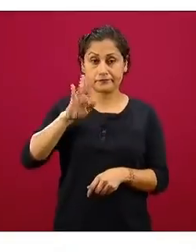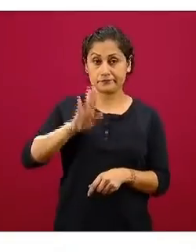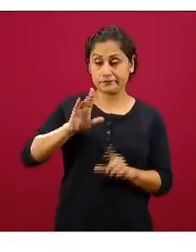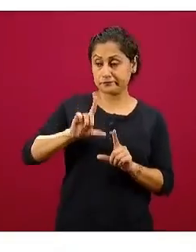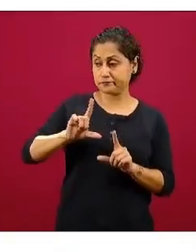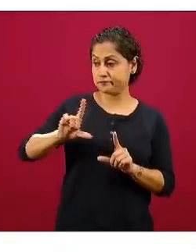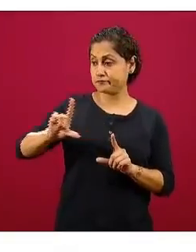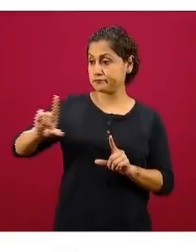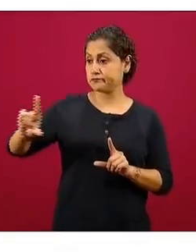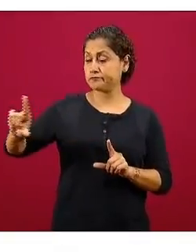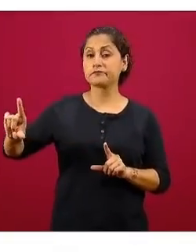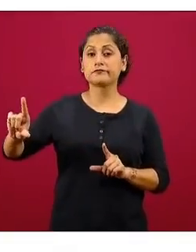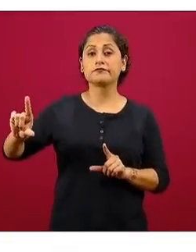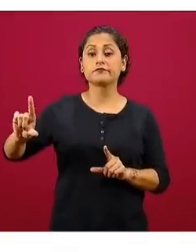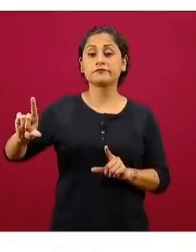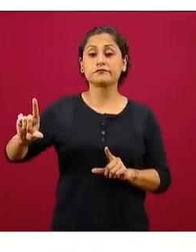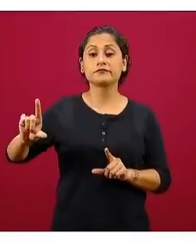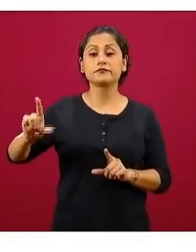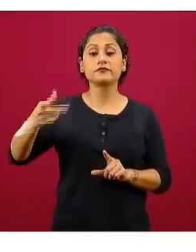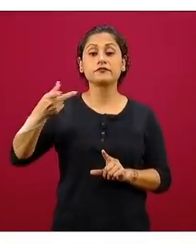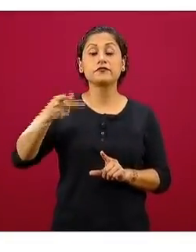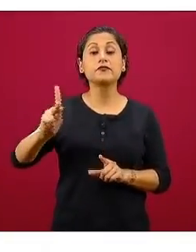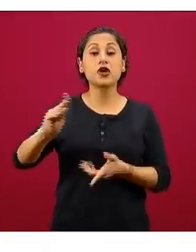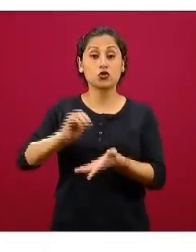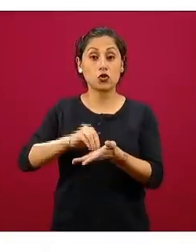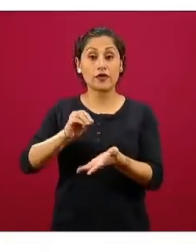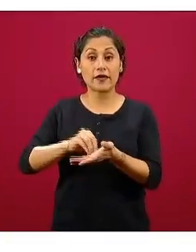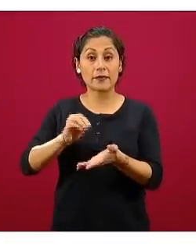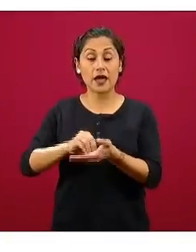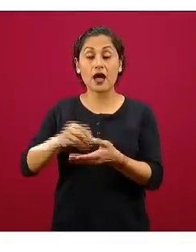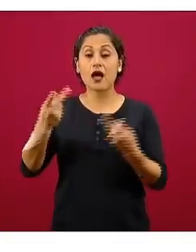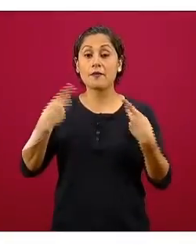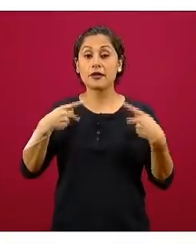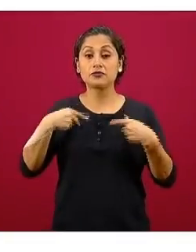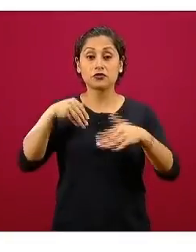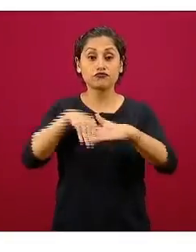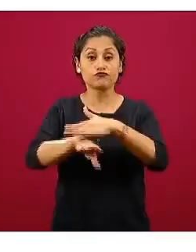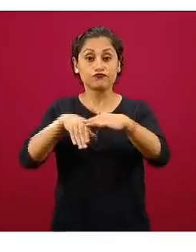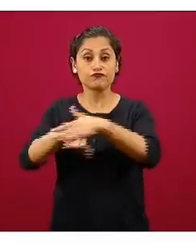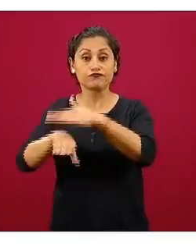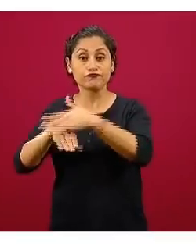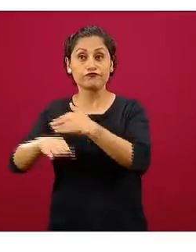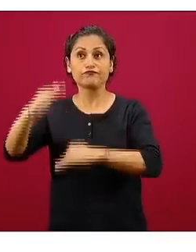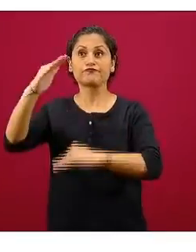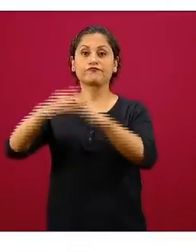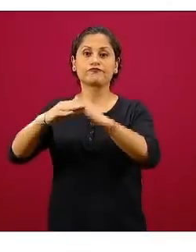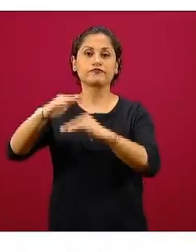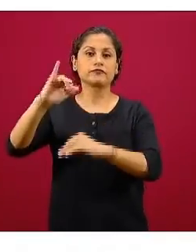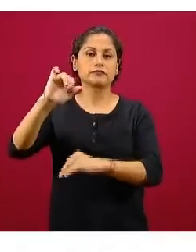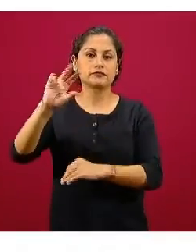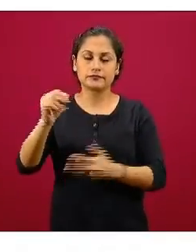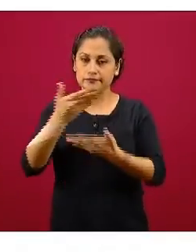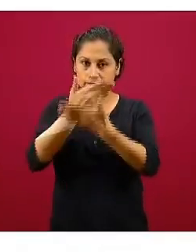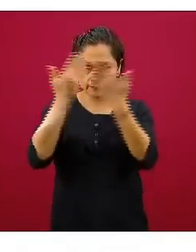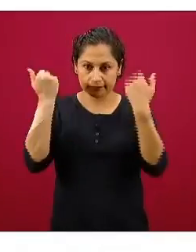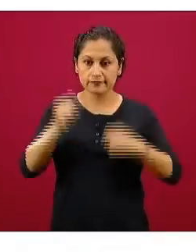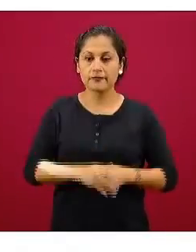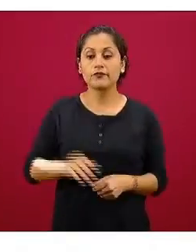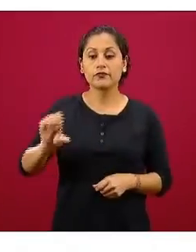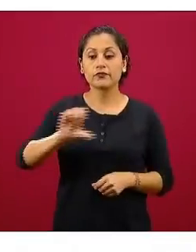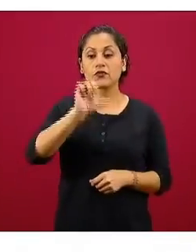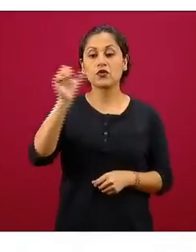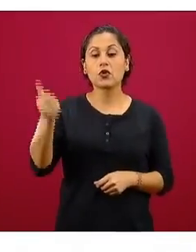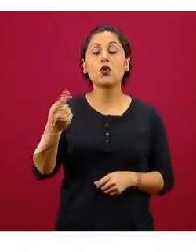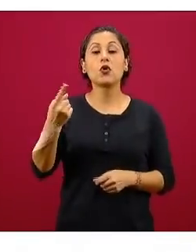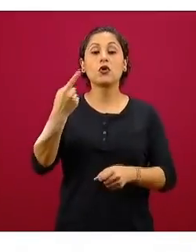siempre va en ascenso, no sabemos todavía si va a rebasar o no la predicción. Y la última de Sonora es la terapia